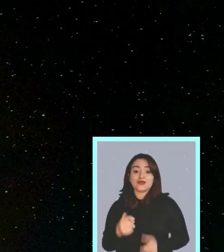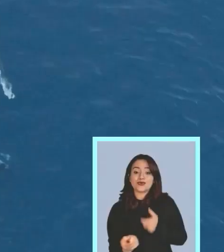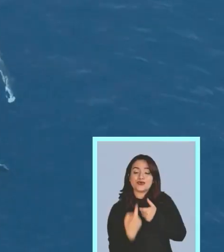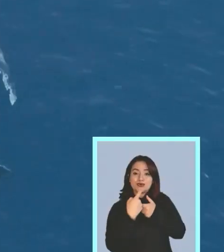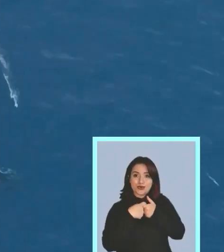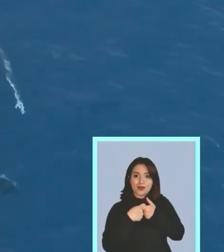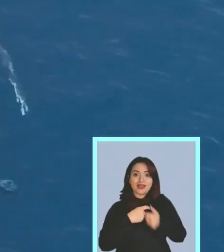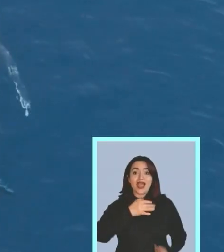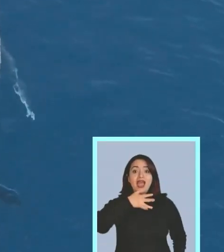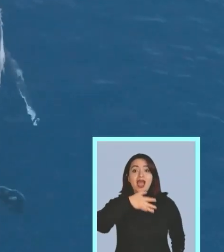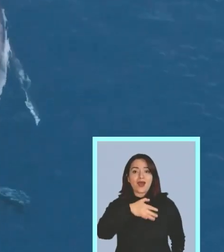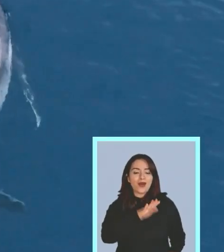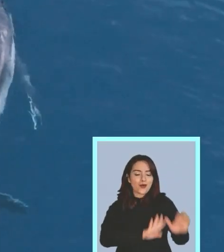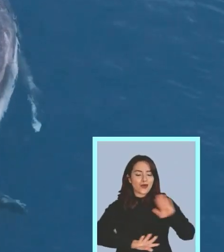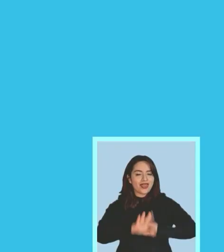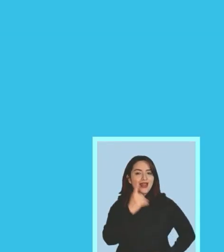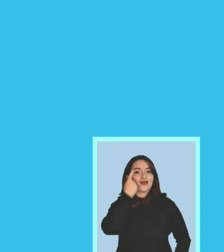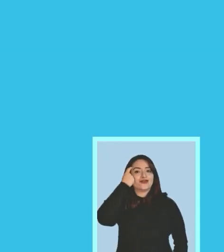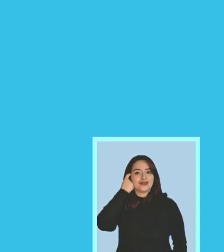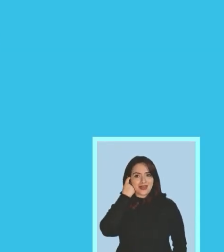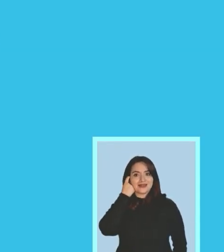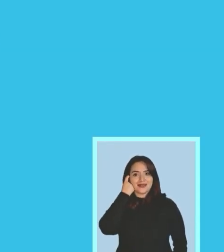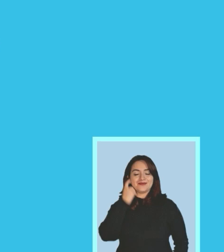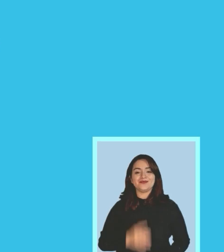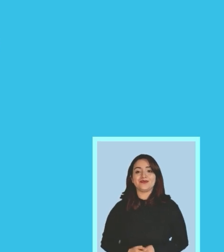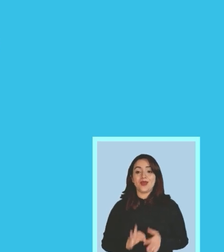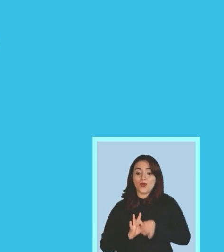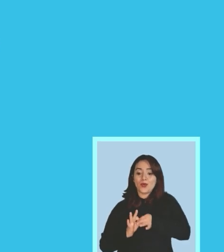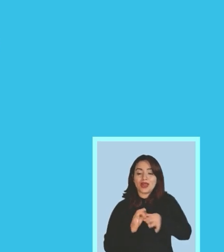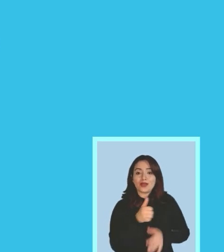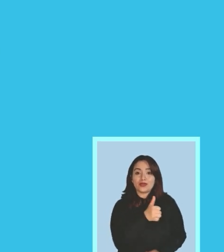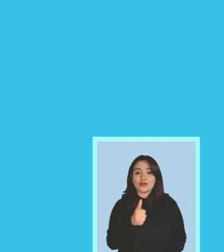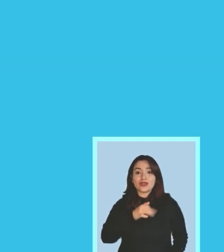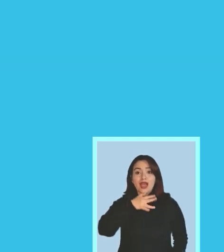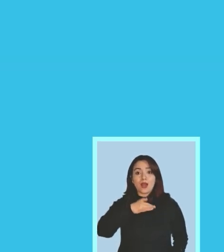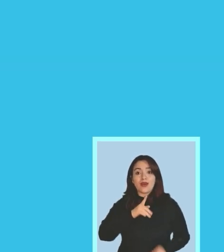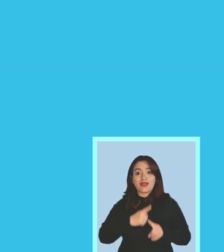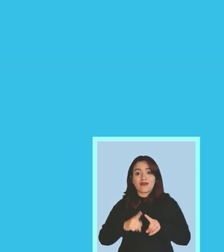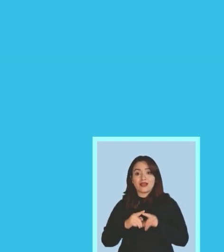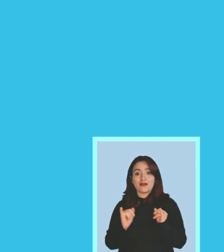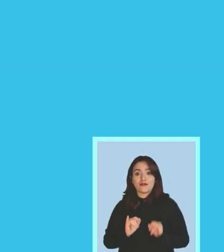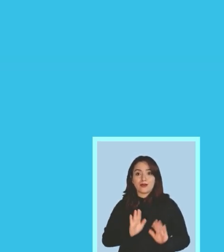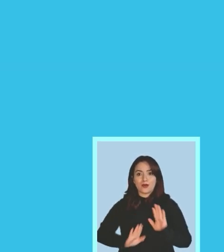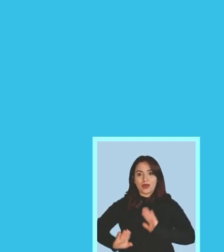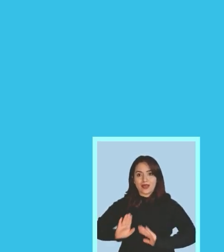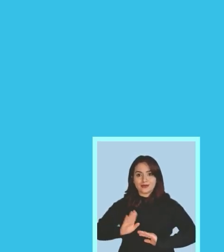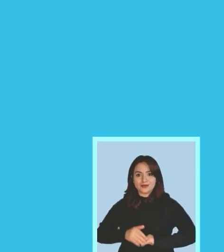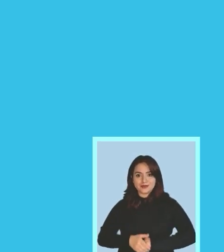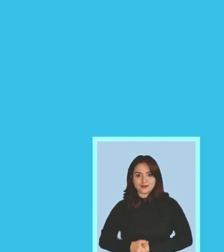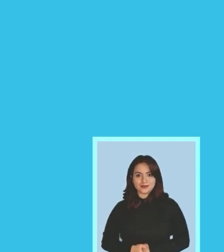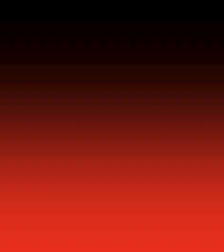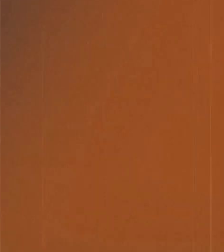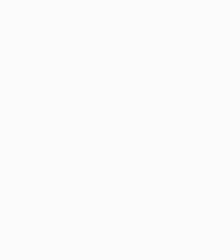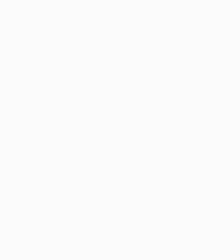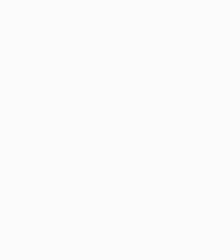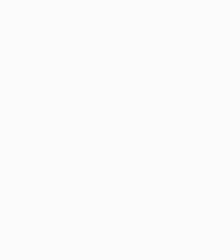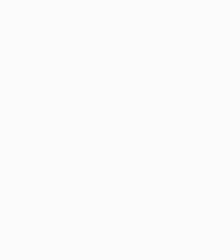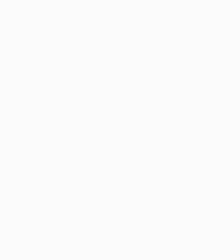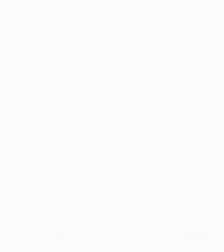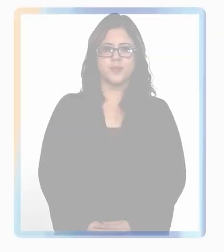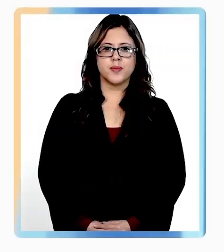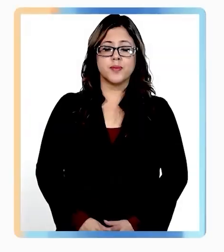vida en la tierra y su descendencia. Súmate al estado consciente del agua. Seamos aliados y cuidémosla en todos sus estados.